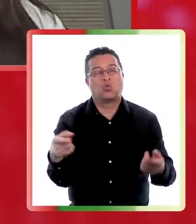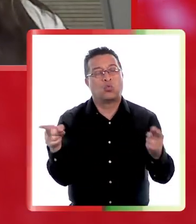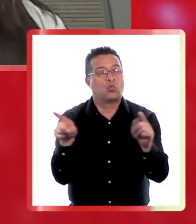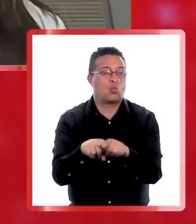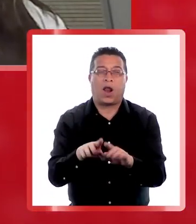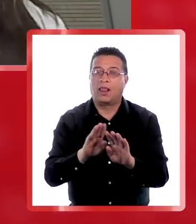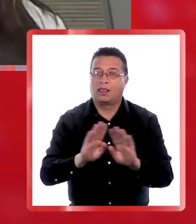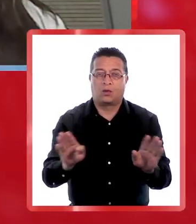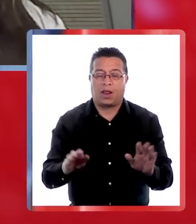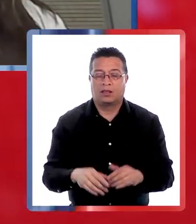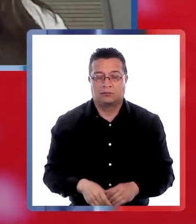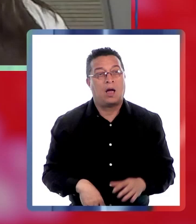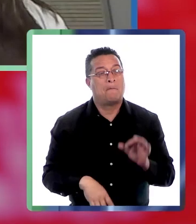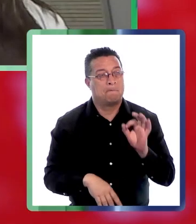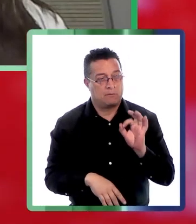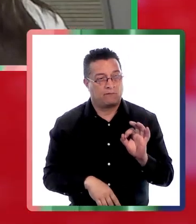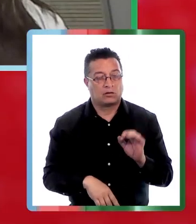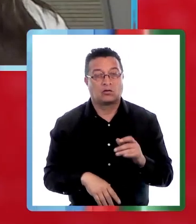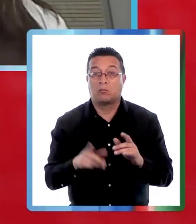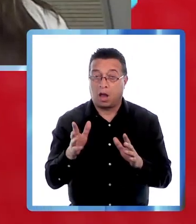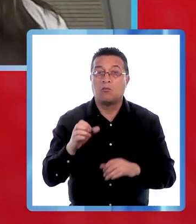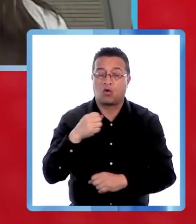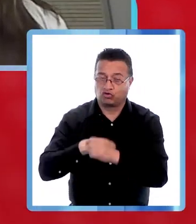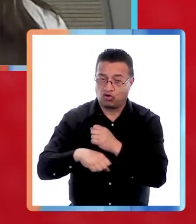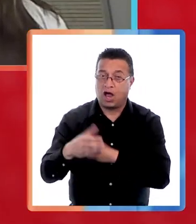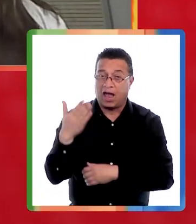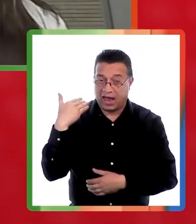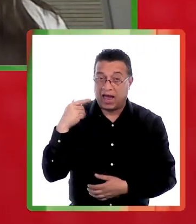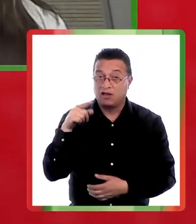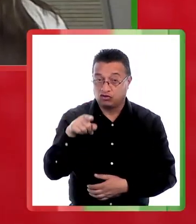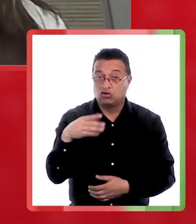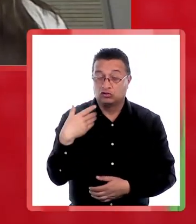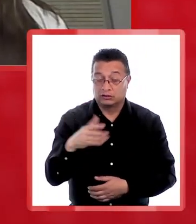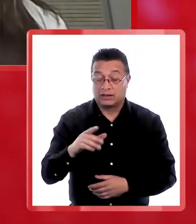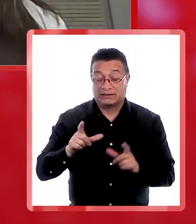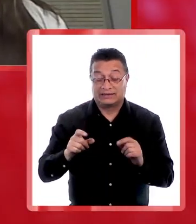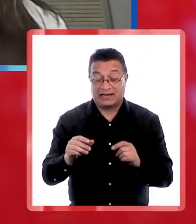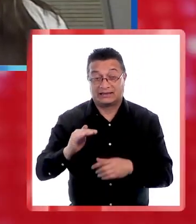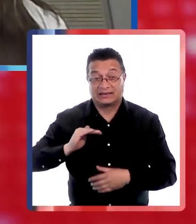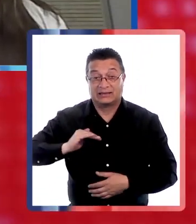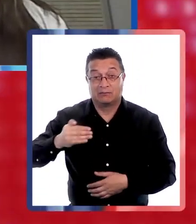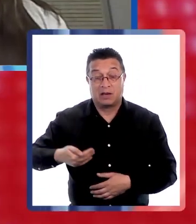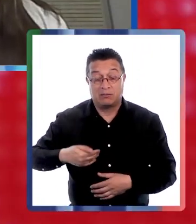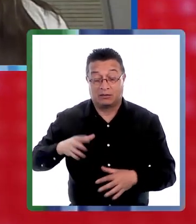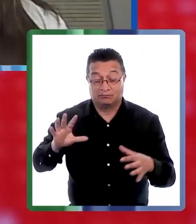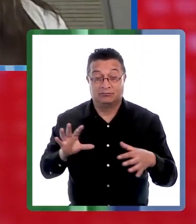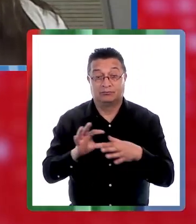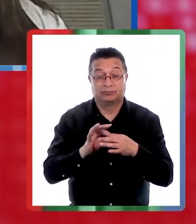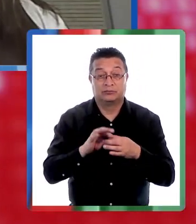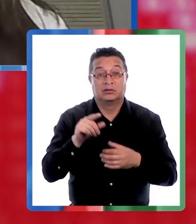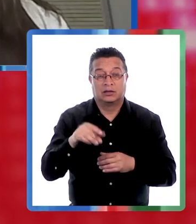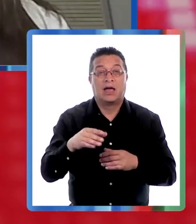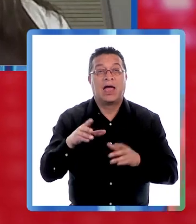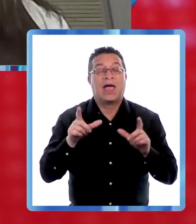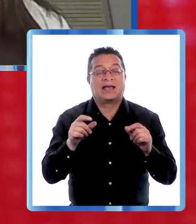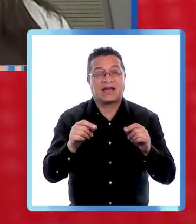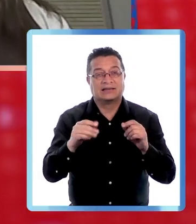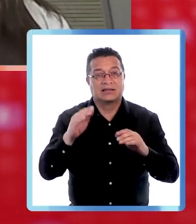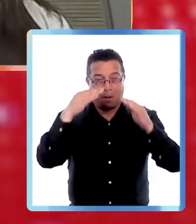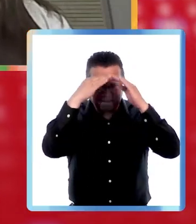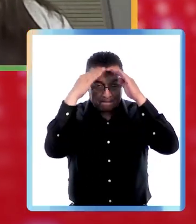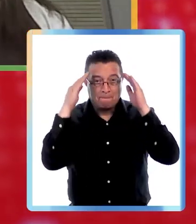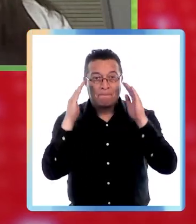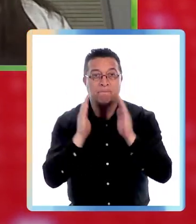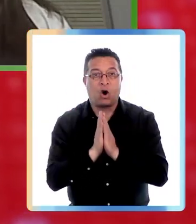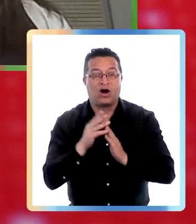condiciones. Perfecto. De hecho, por muchos años el cáncer de mama se asociaba como el cáncer de las monjitas, que